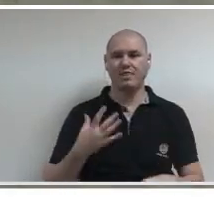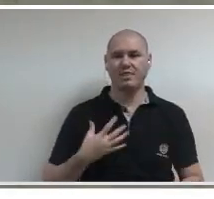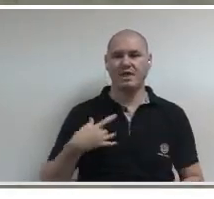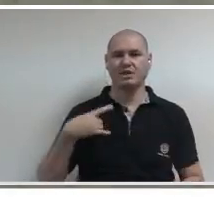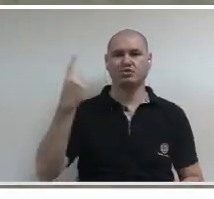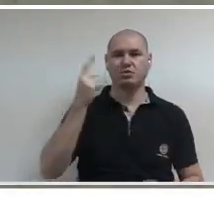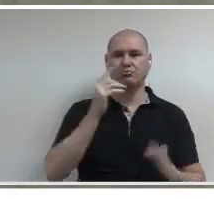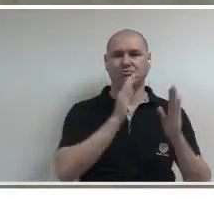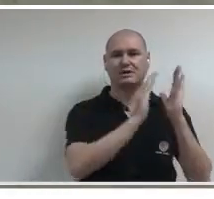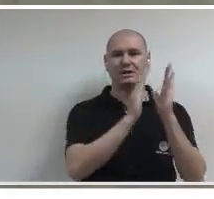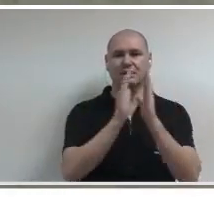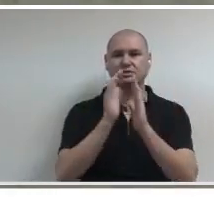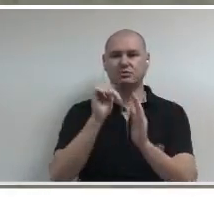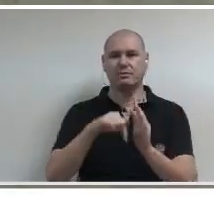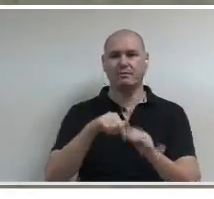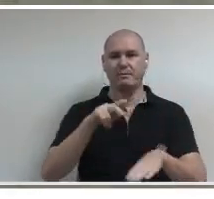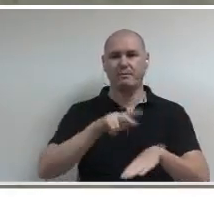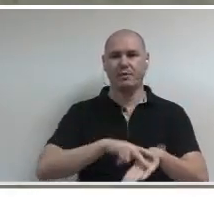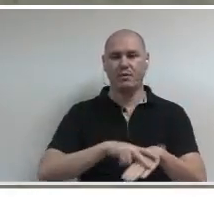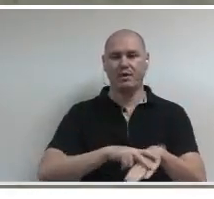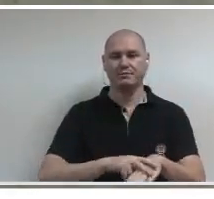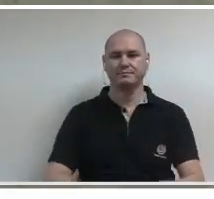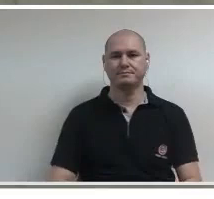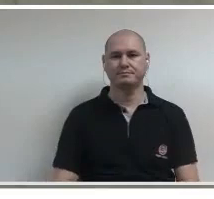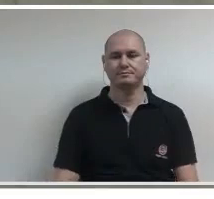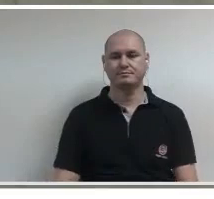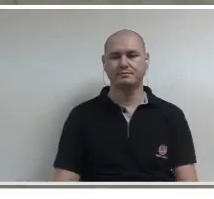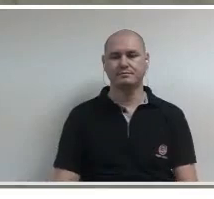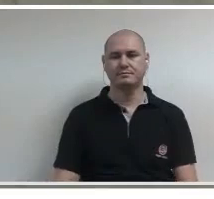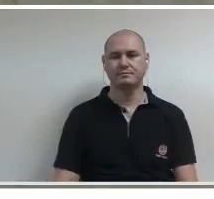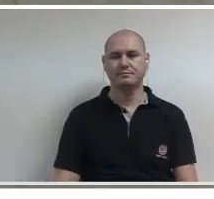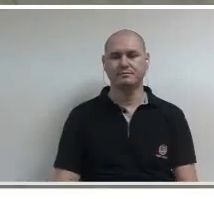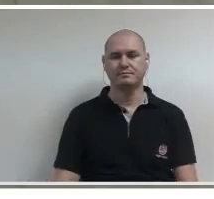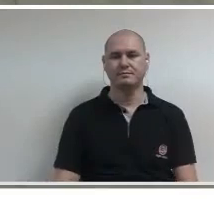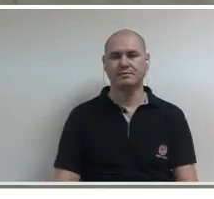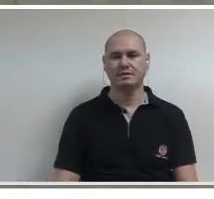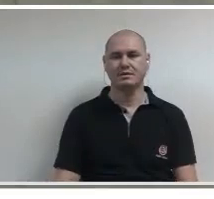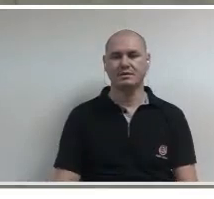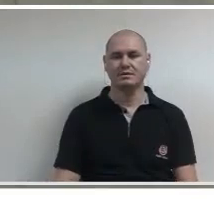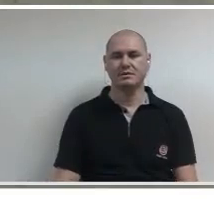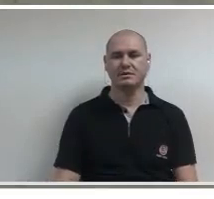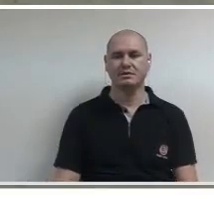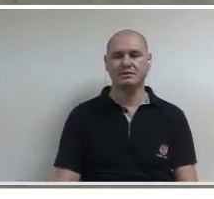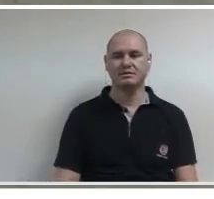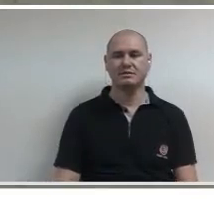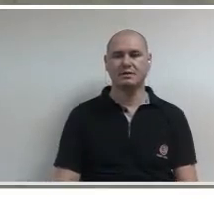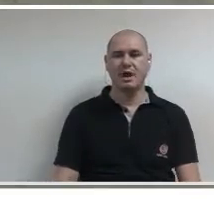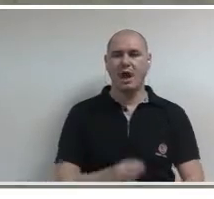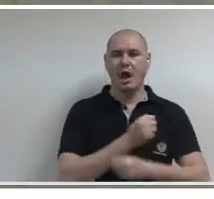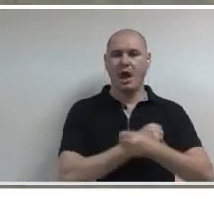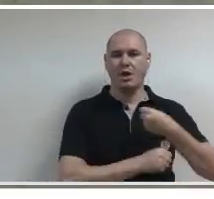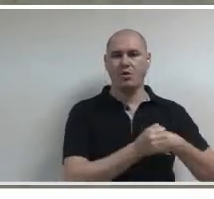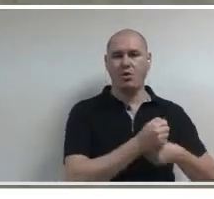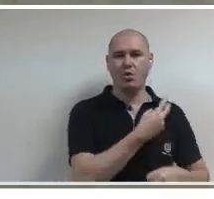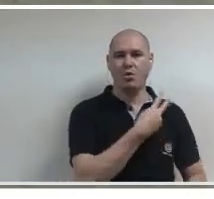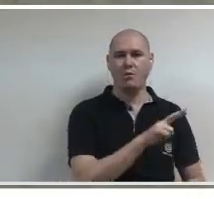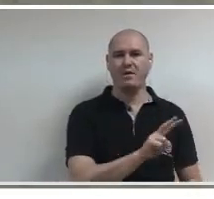Epe Marandú ya huere Coa. Ya hizo el movimiento ya estadístico fuera.